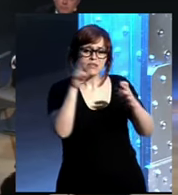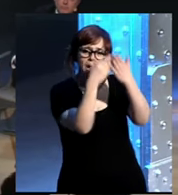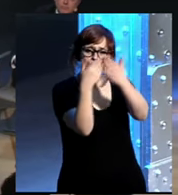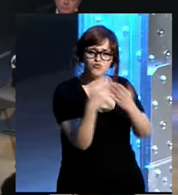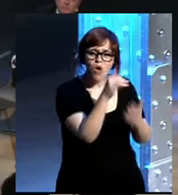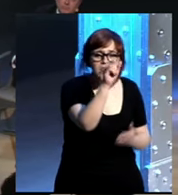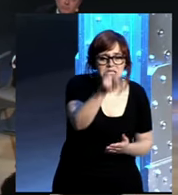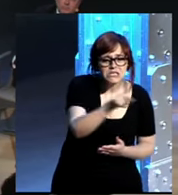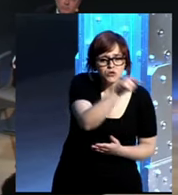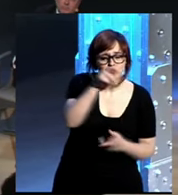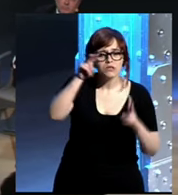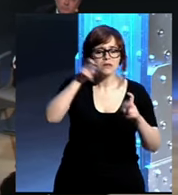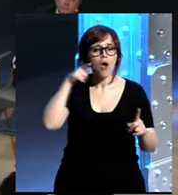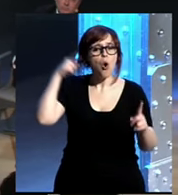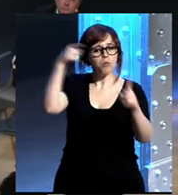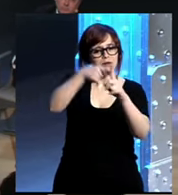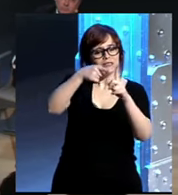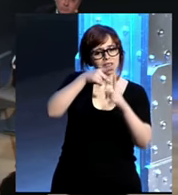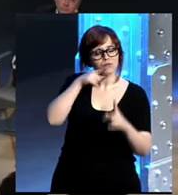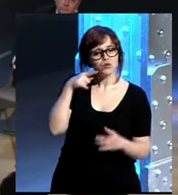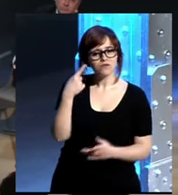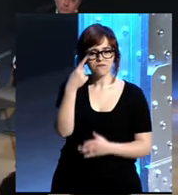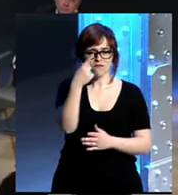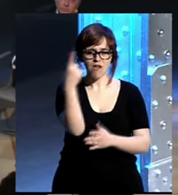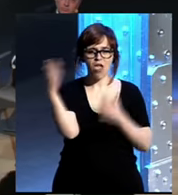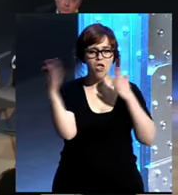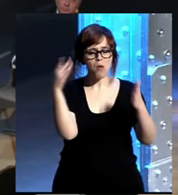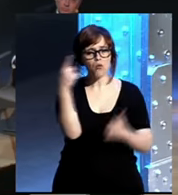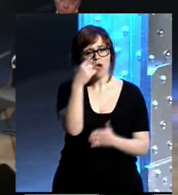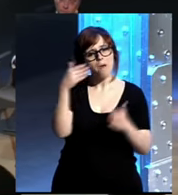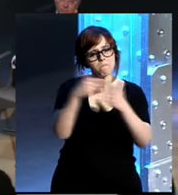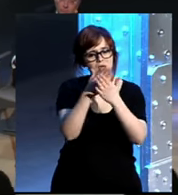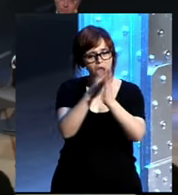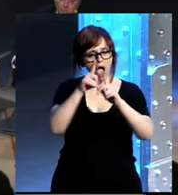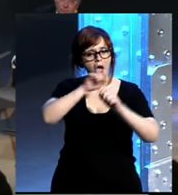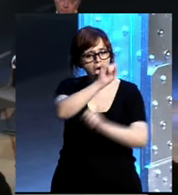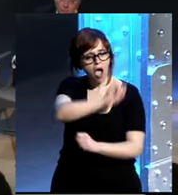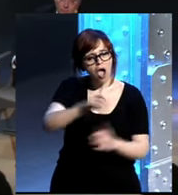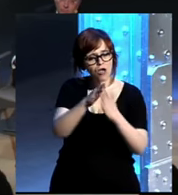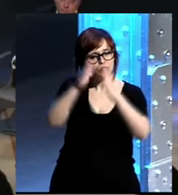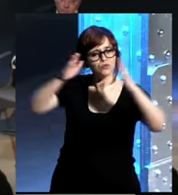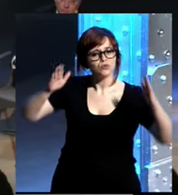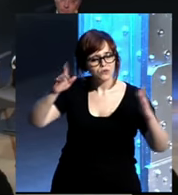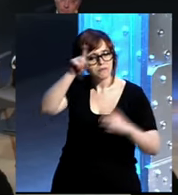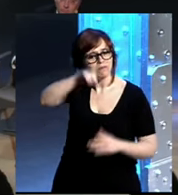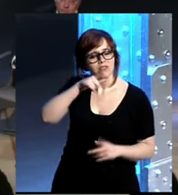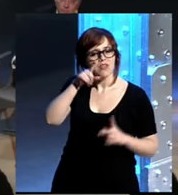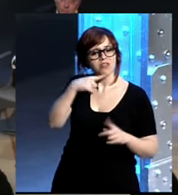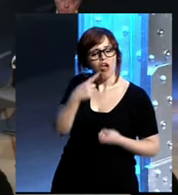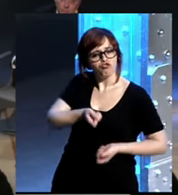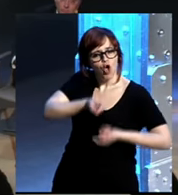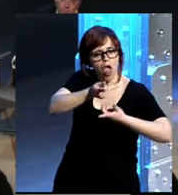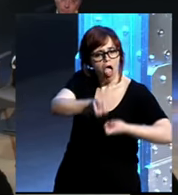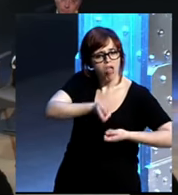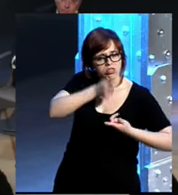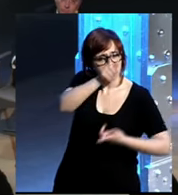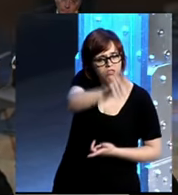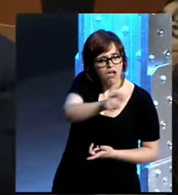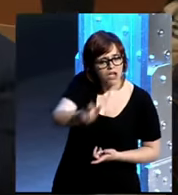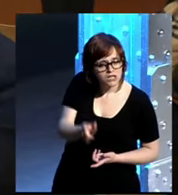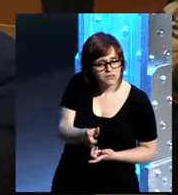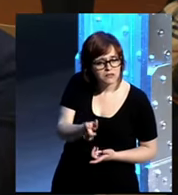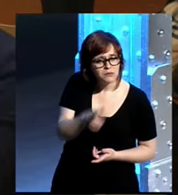hablado de objetivos de desarrollo del milenio, se ha hablado en algún momento al final de donantes, de recomendaciones o de conclusiones dirigidas a donantes, y no sé si se menciona